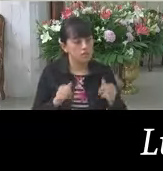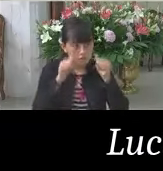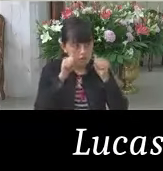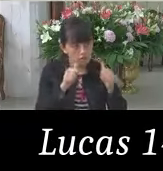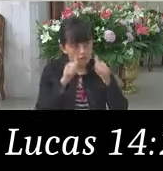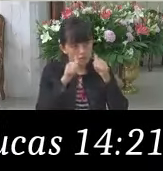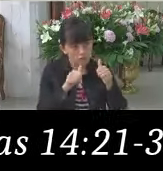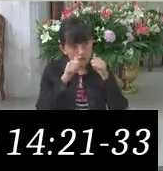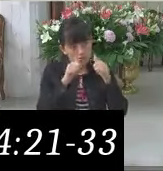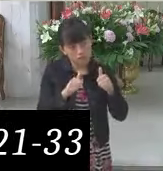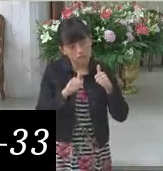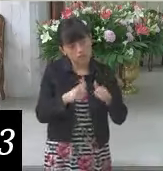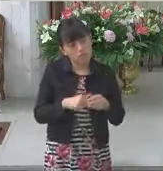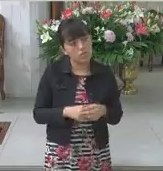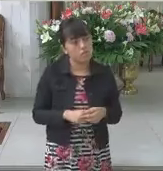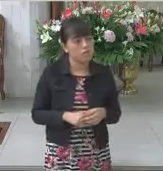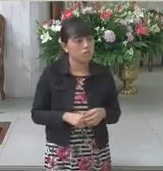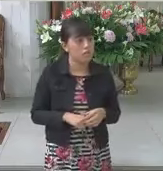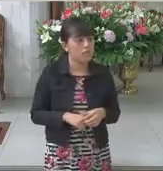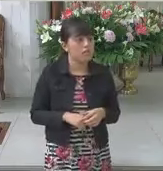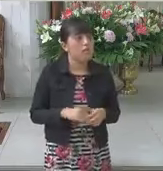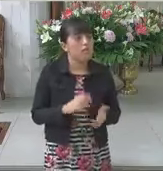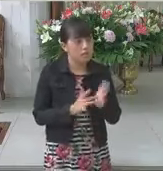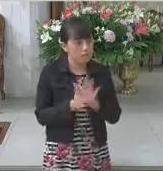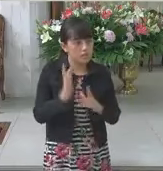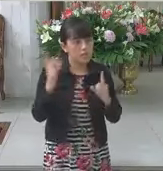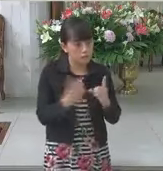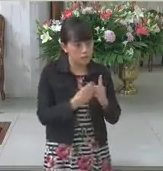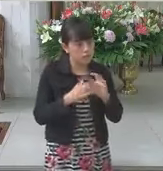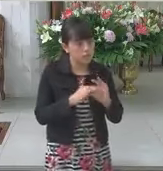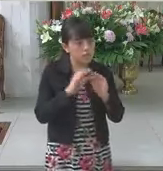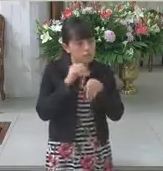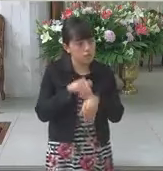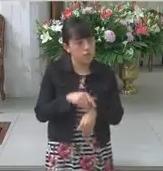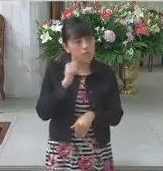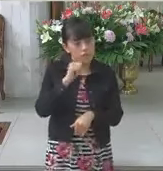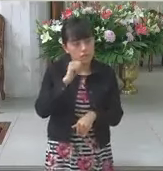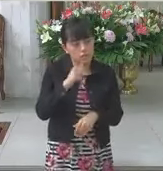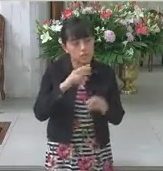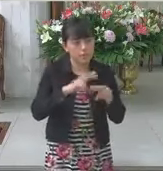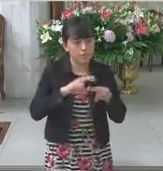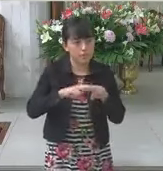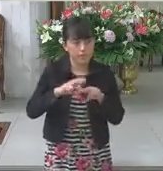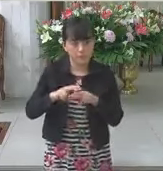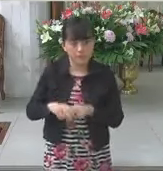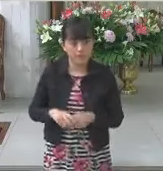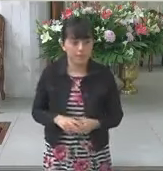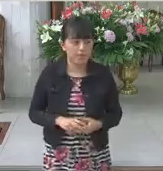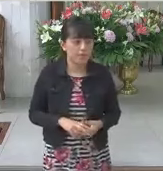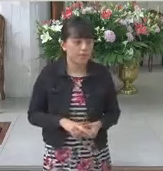ser mi discípulo tomen su lugar una